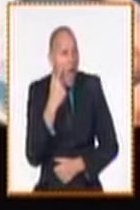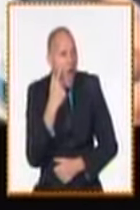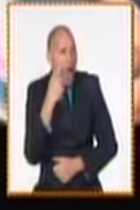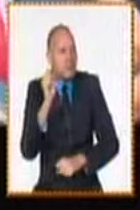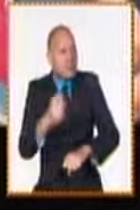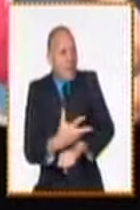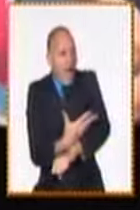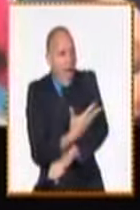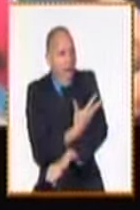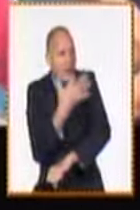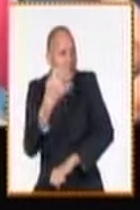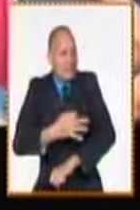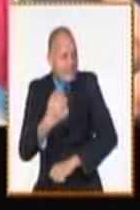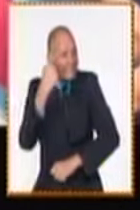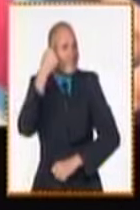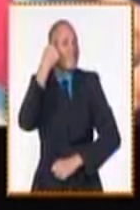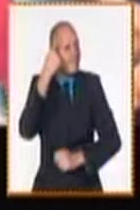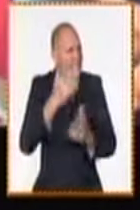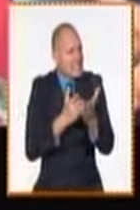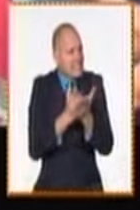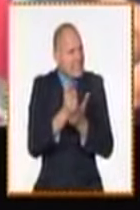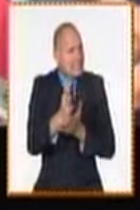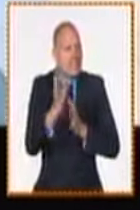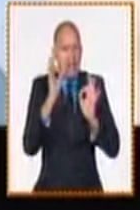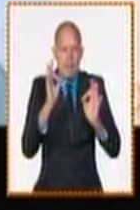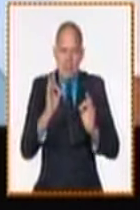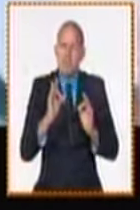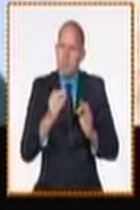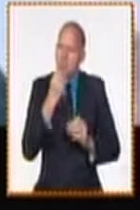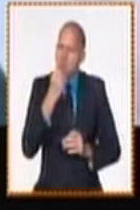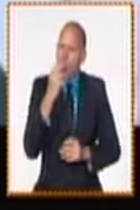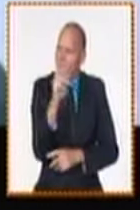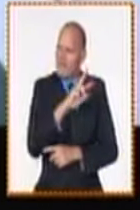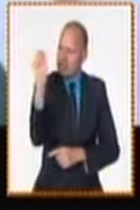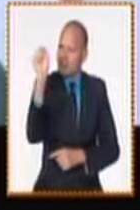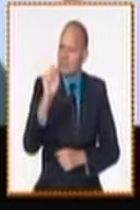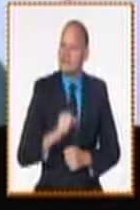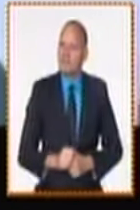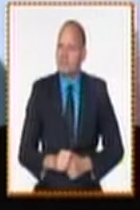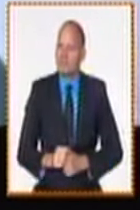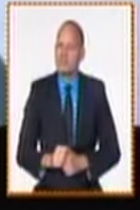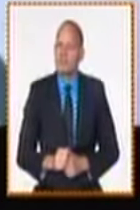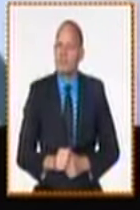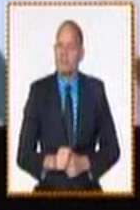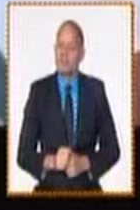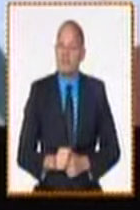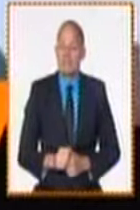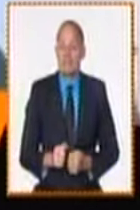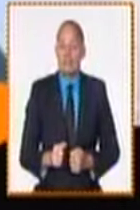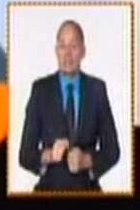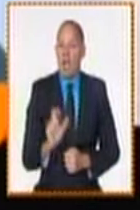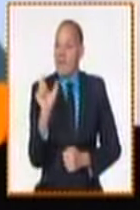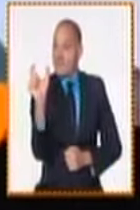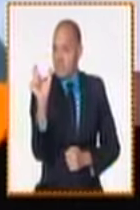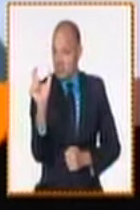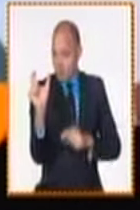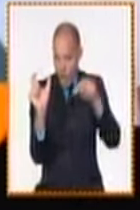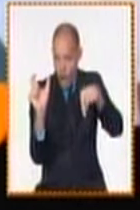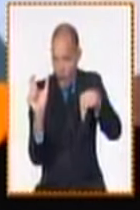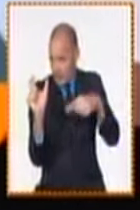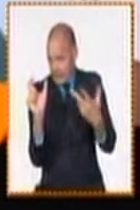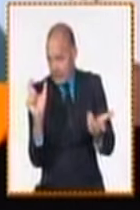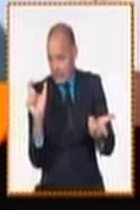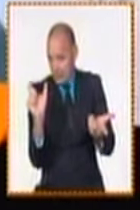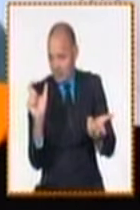con la espiritualidad para seguir venciendo y andando. Hoy estamos conmemorando también lo que ha